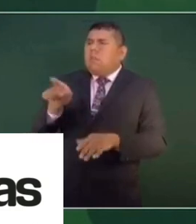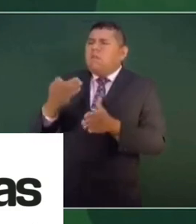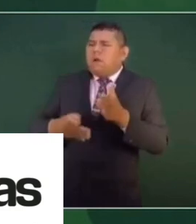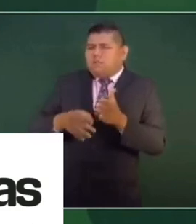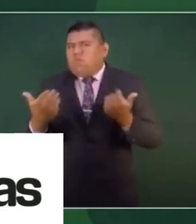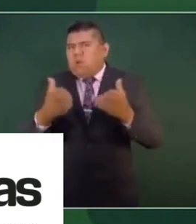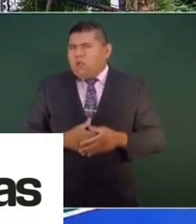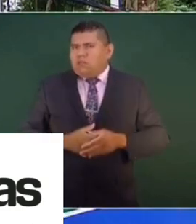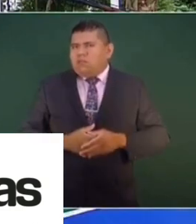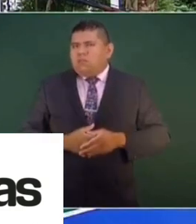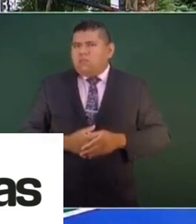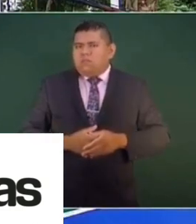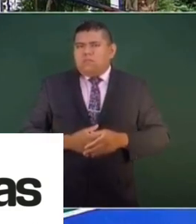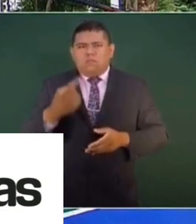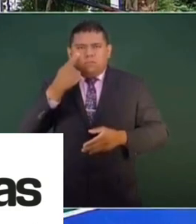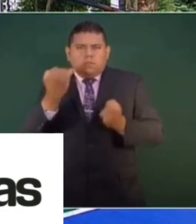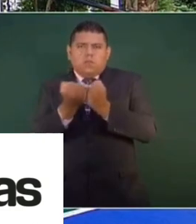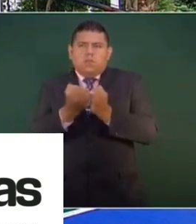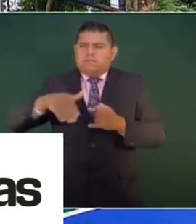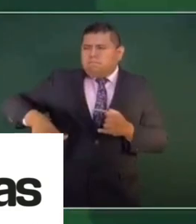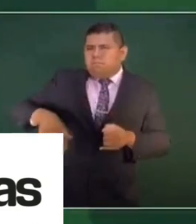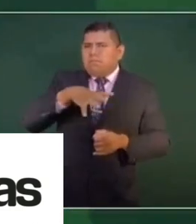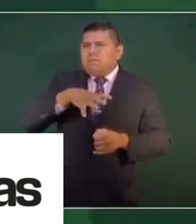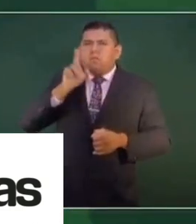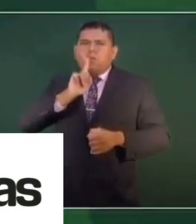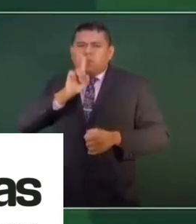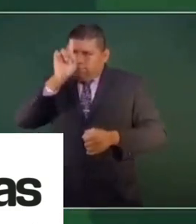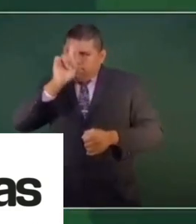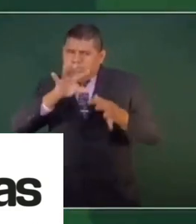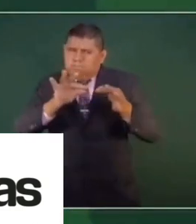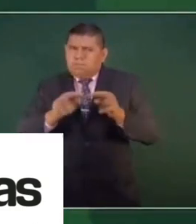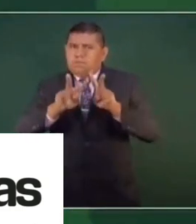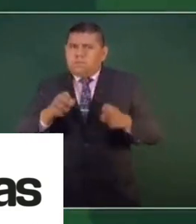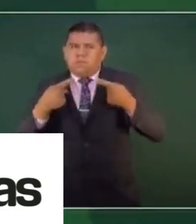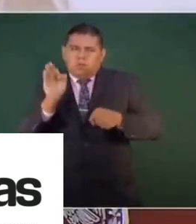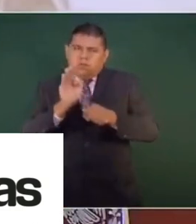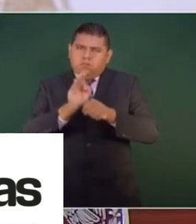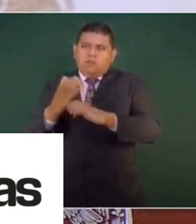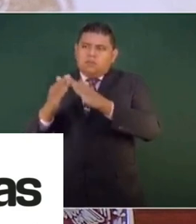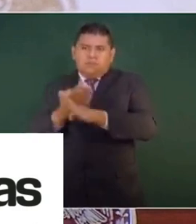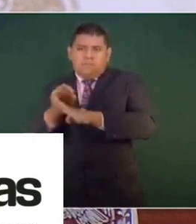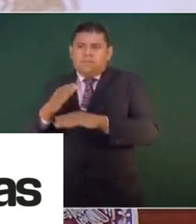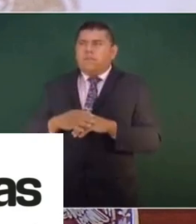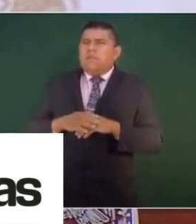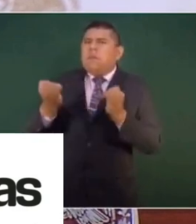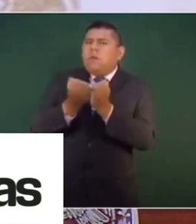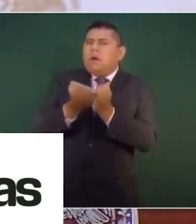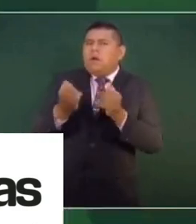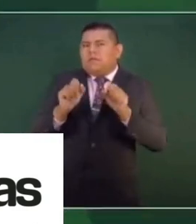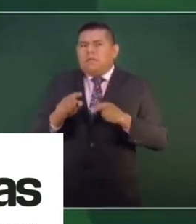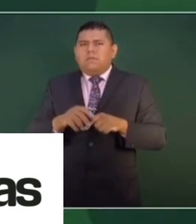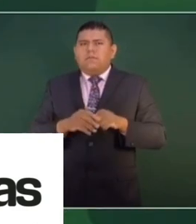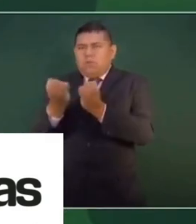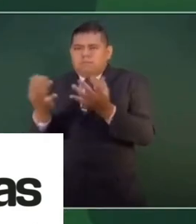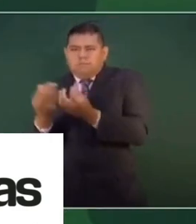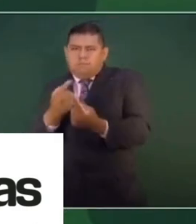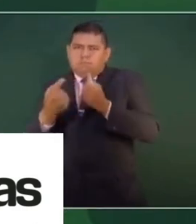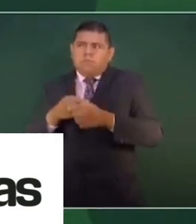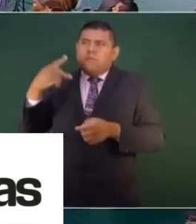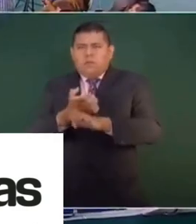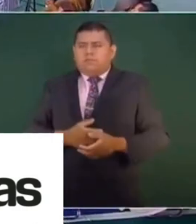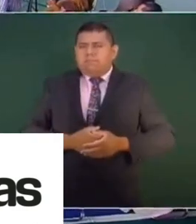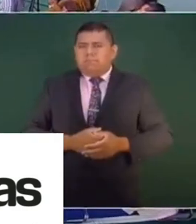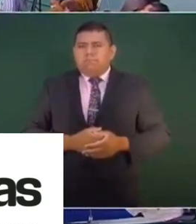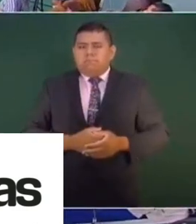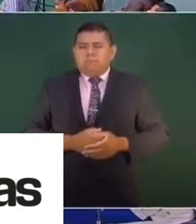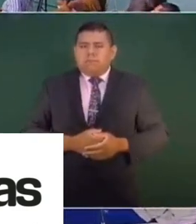falta poner orden. Acaban de estar la asesora en materia de seguridad de la Casa Blanca, la vicefiscal del gobierno de Estados